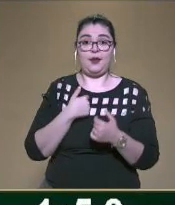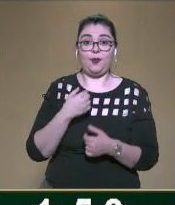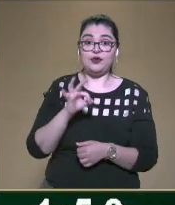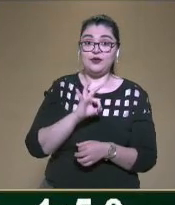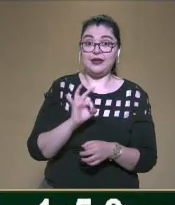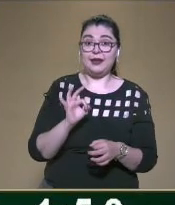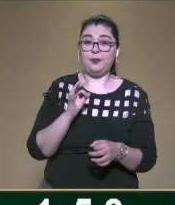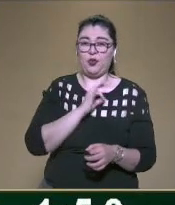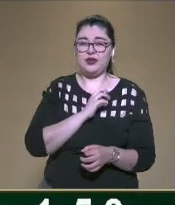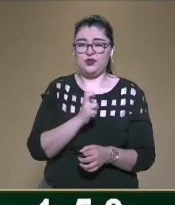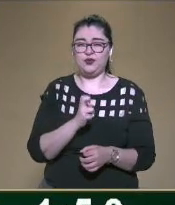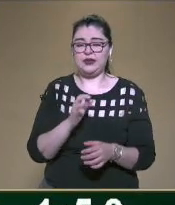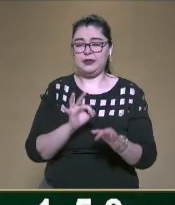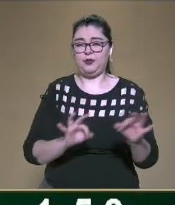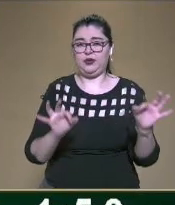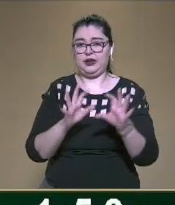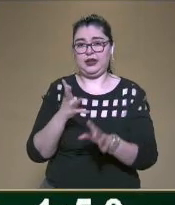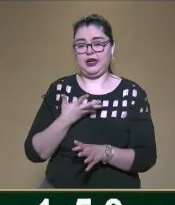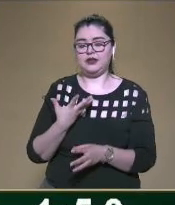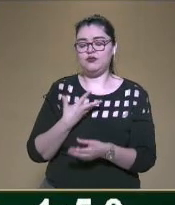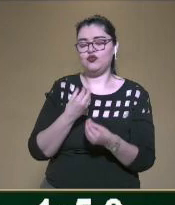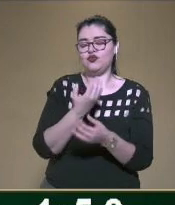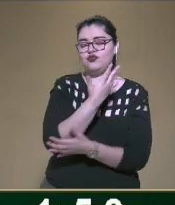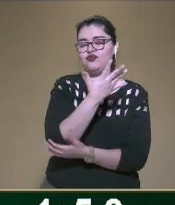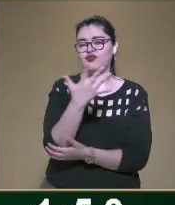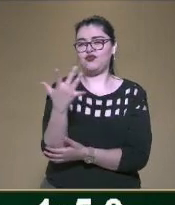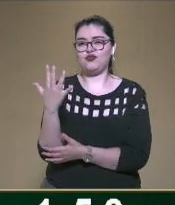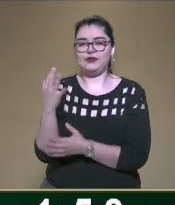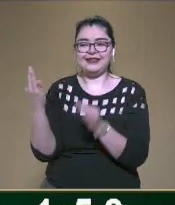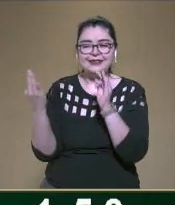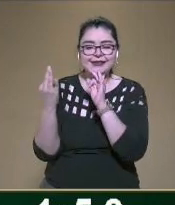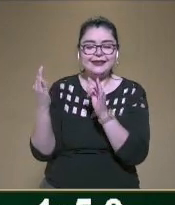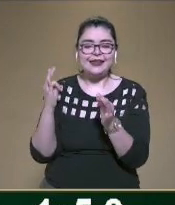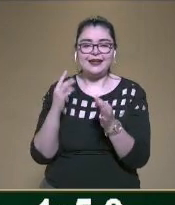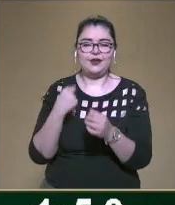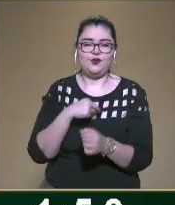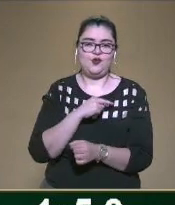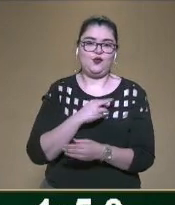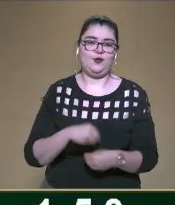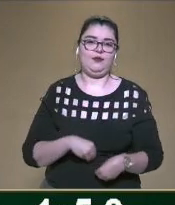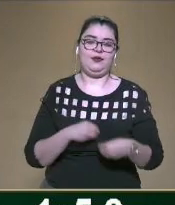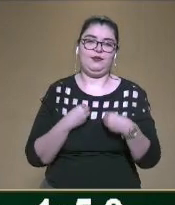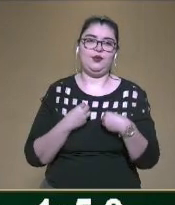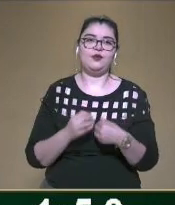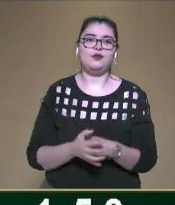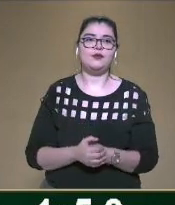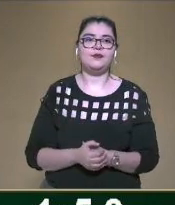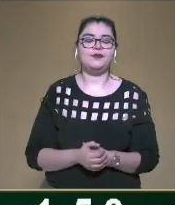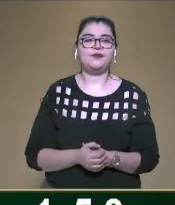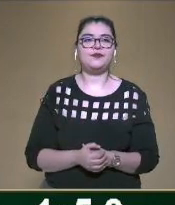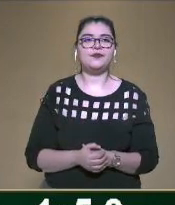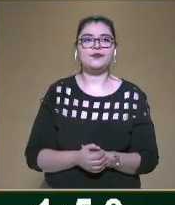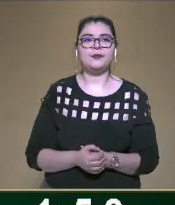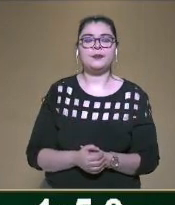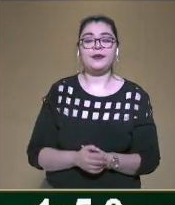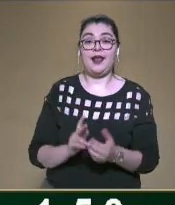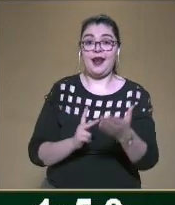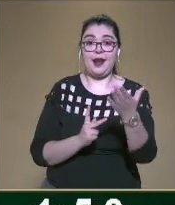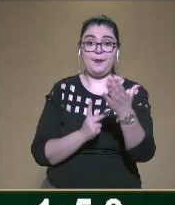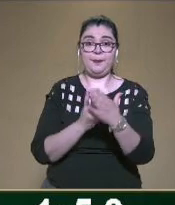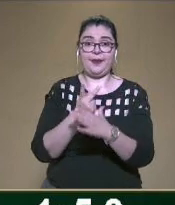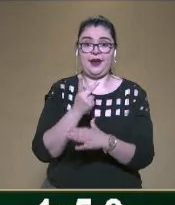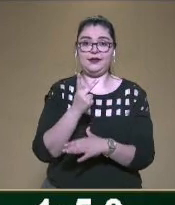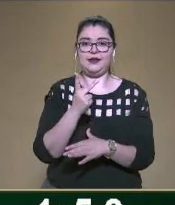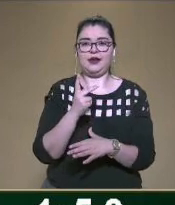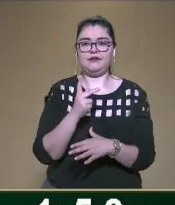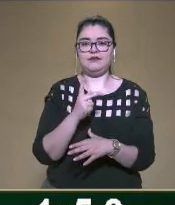bien. El proceso de la fotosíntesis. Aquí un poquito te lo vamos a detallar paso por paso. Número uno, la planta extrae agua